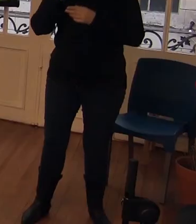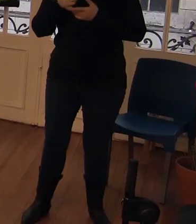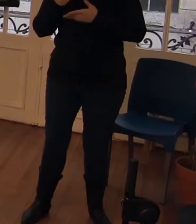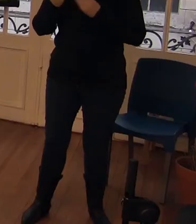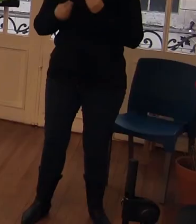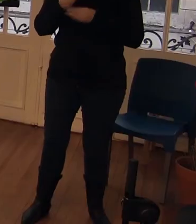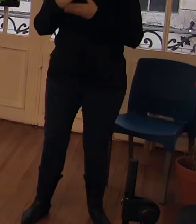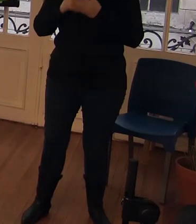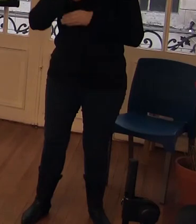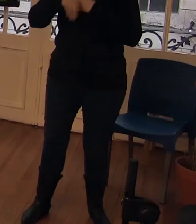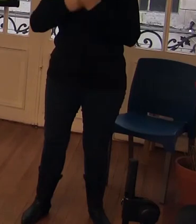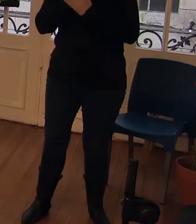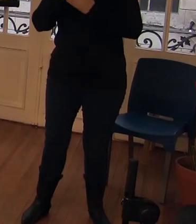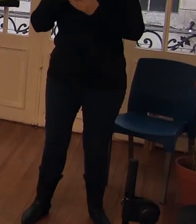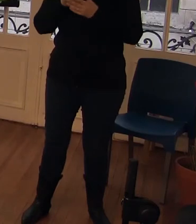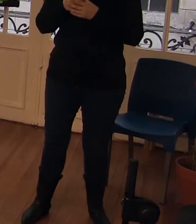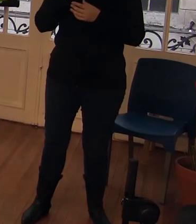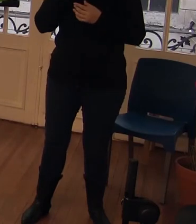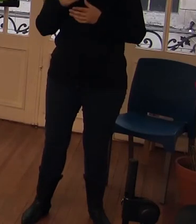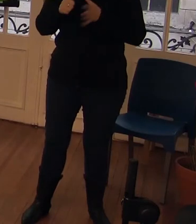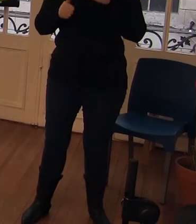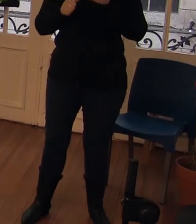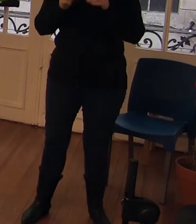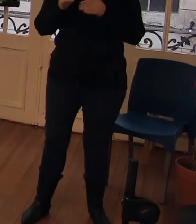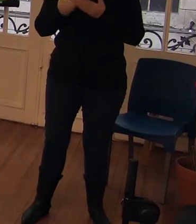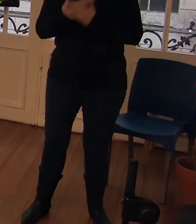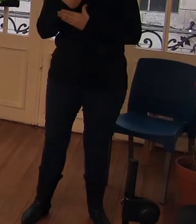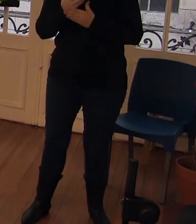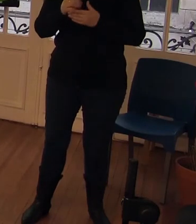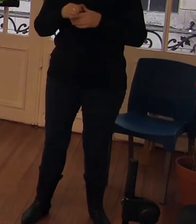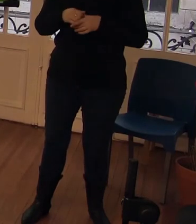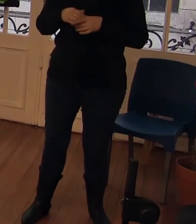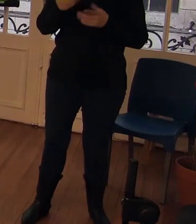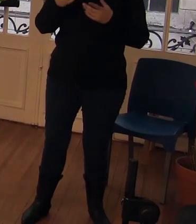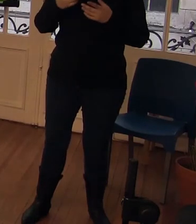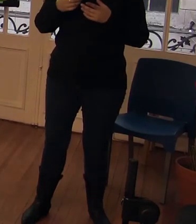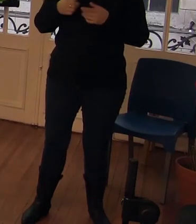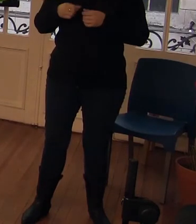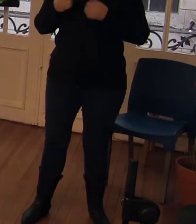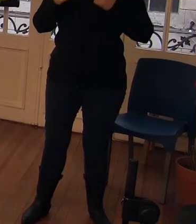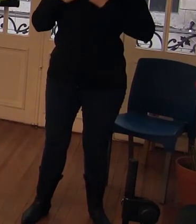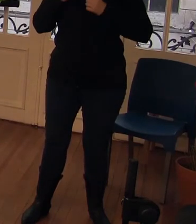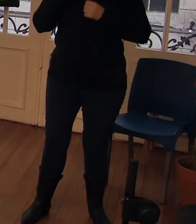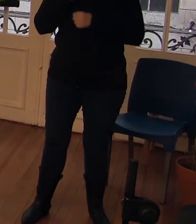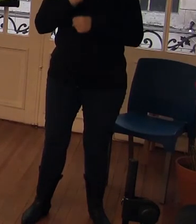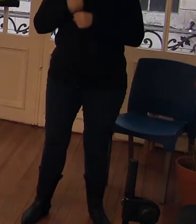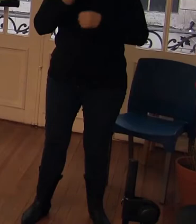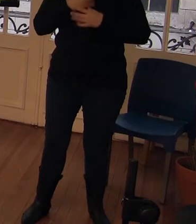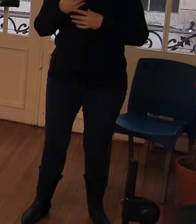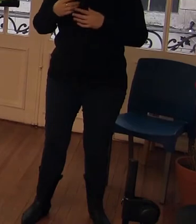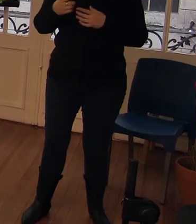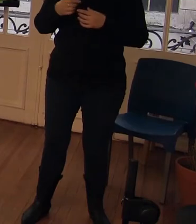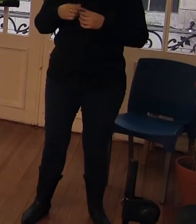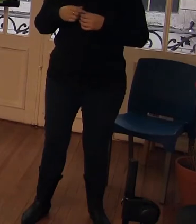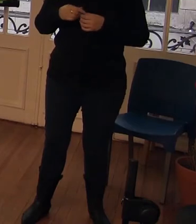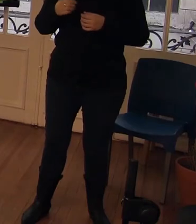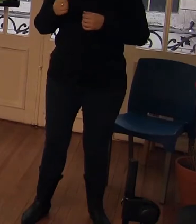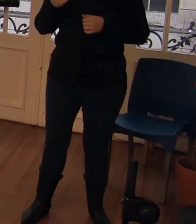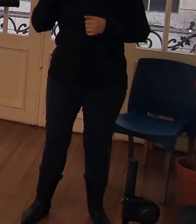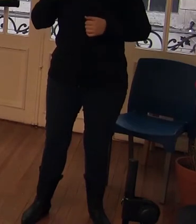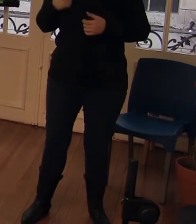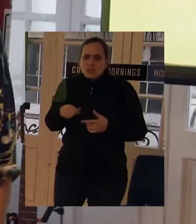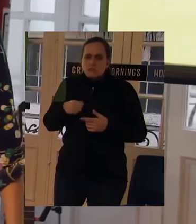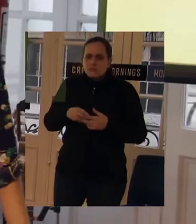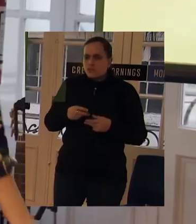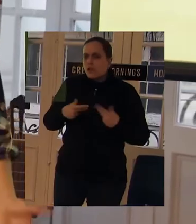y no se me ocurre cómo resolverlo, me voy a jugar un fútbol, me voy a tirarme en el sillón, a lo que